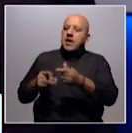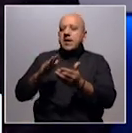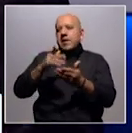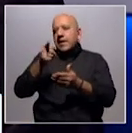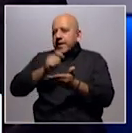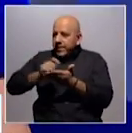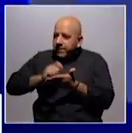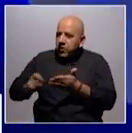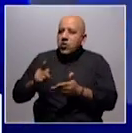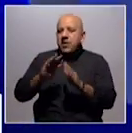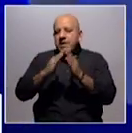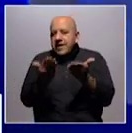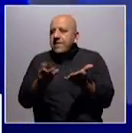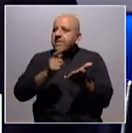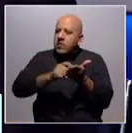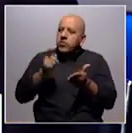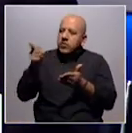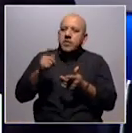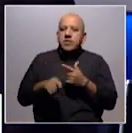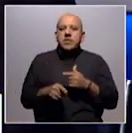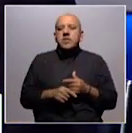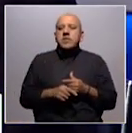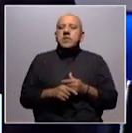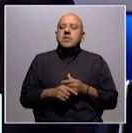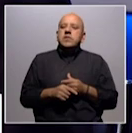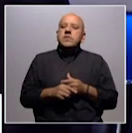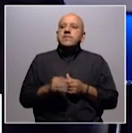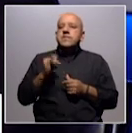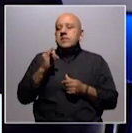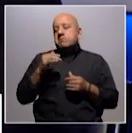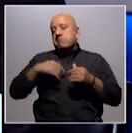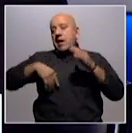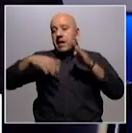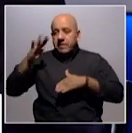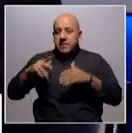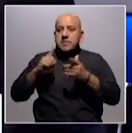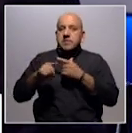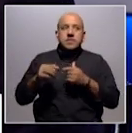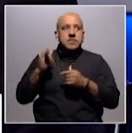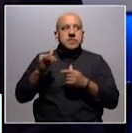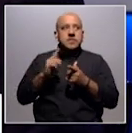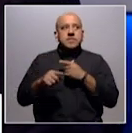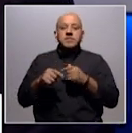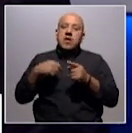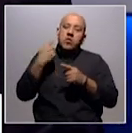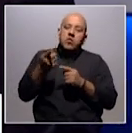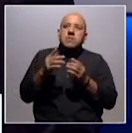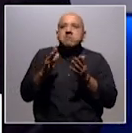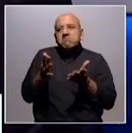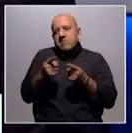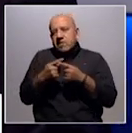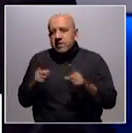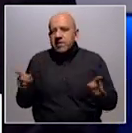si estás y de ante el salvado si a veces es bueno impone digamos como otras reglas